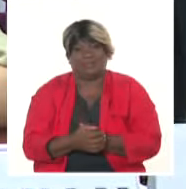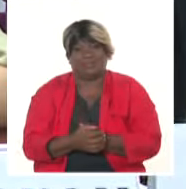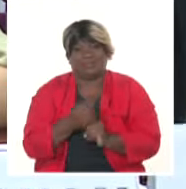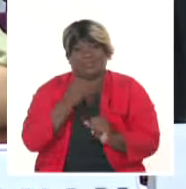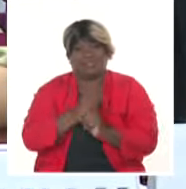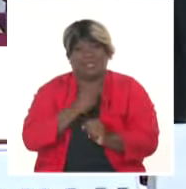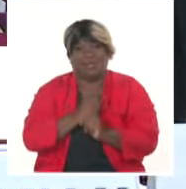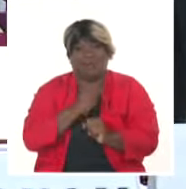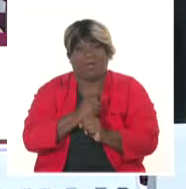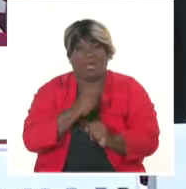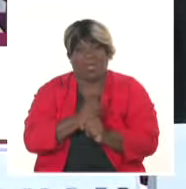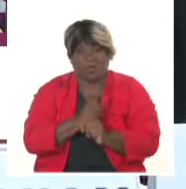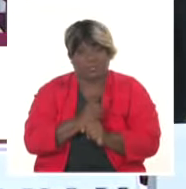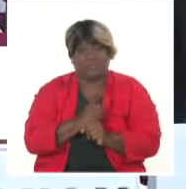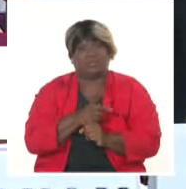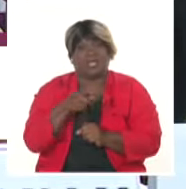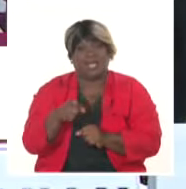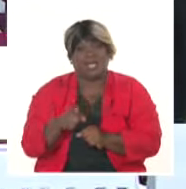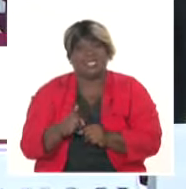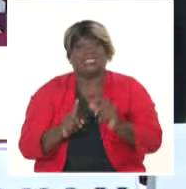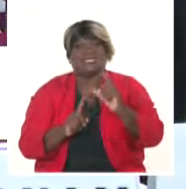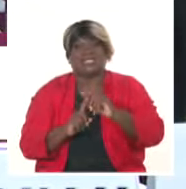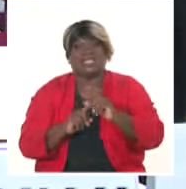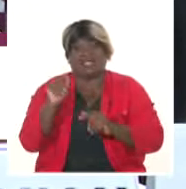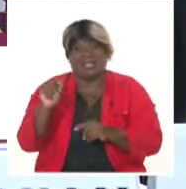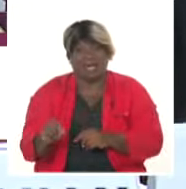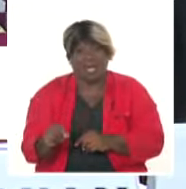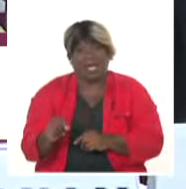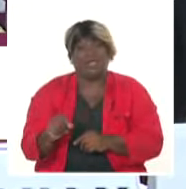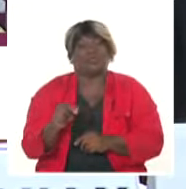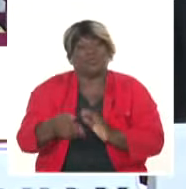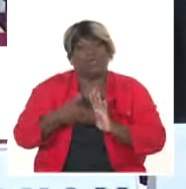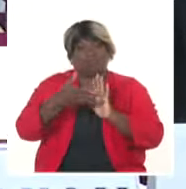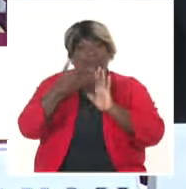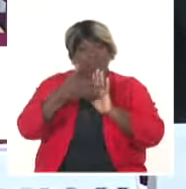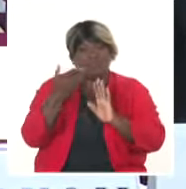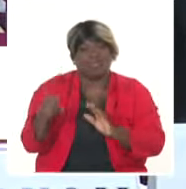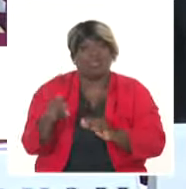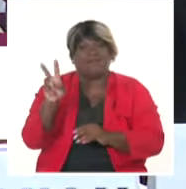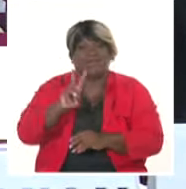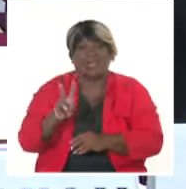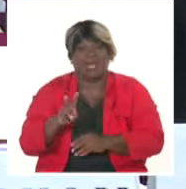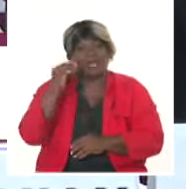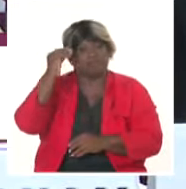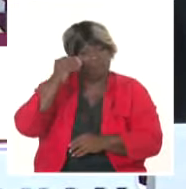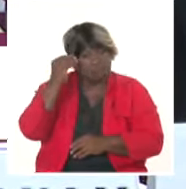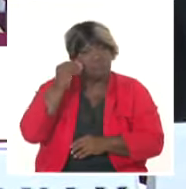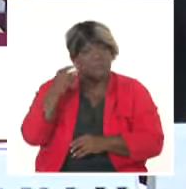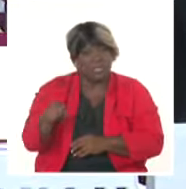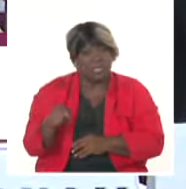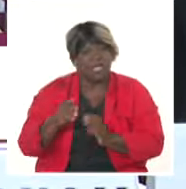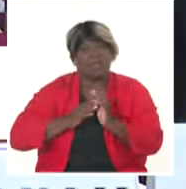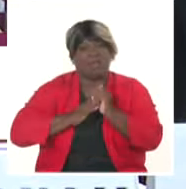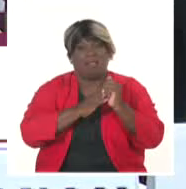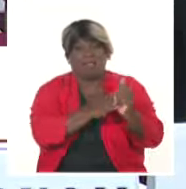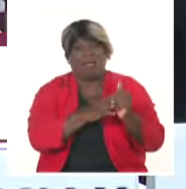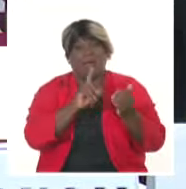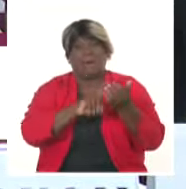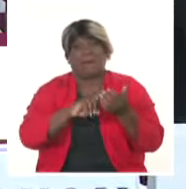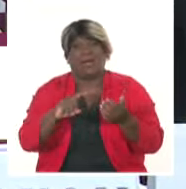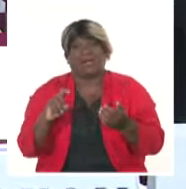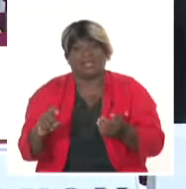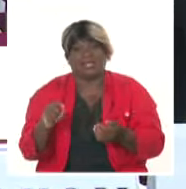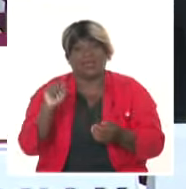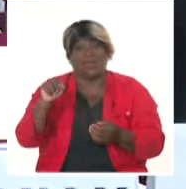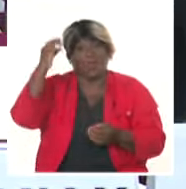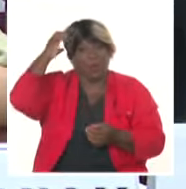y sindicalistas del sector de la construcción de Vietnam creen profundamente que bajo el liderazgo del partido y del Estado cubano, el